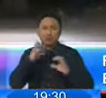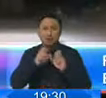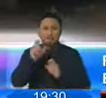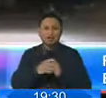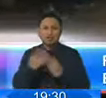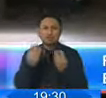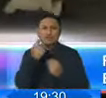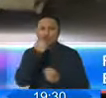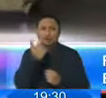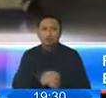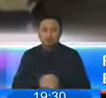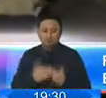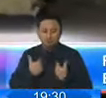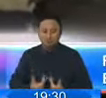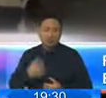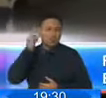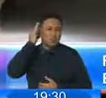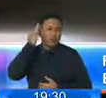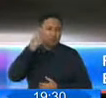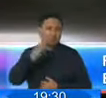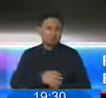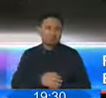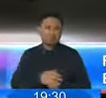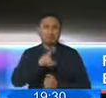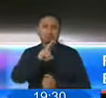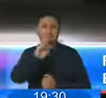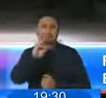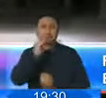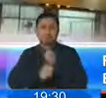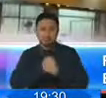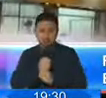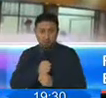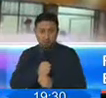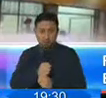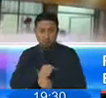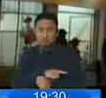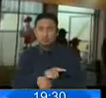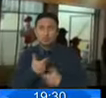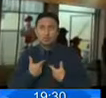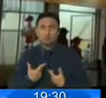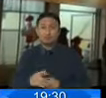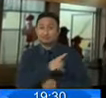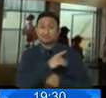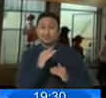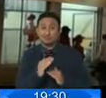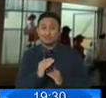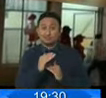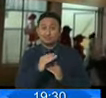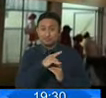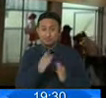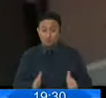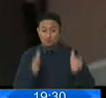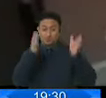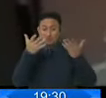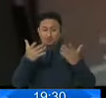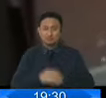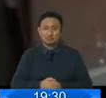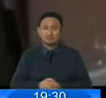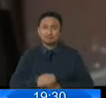curiosos, el cuerpo sin vida de una mujer de aproximadamente 26 años de edad era retirado de este edificio donde habría fallecido